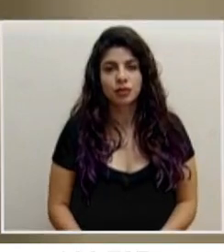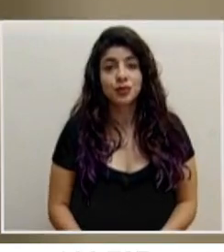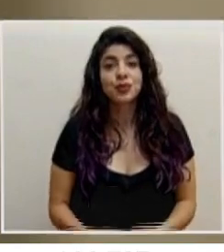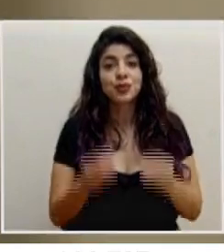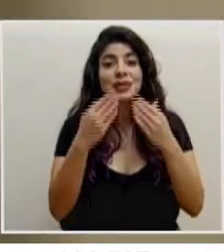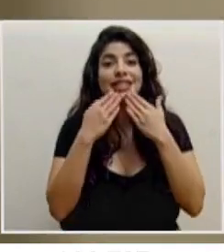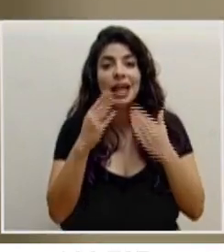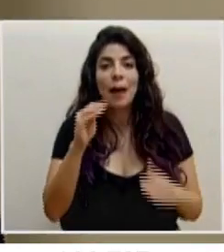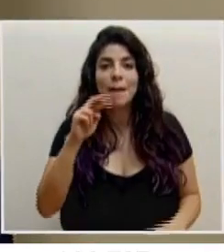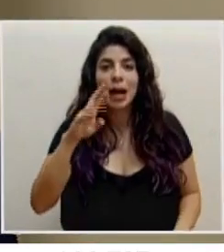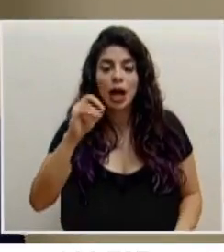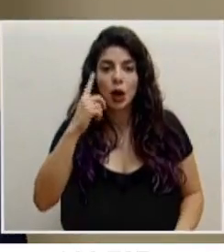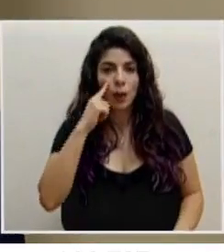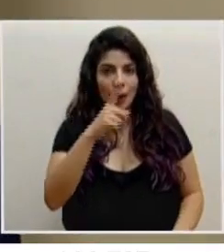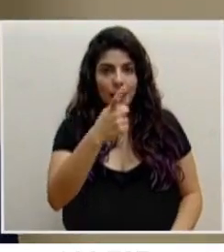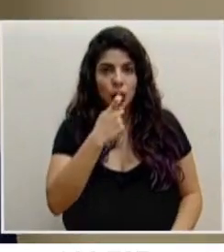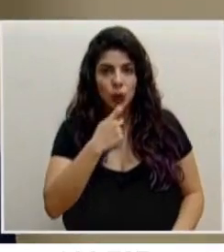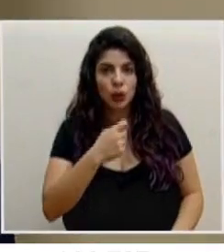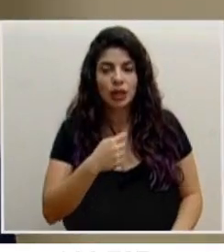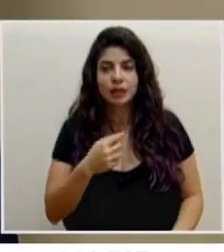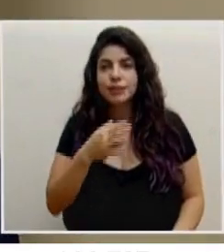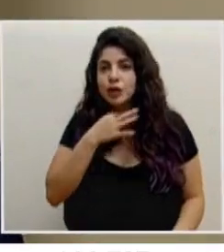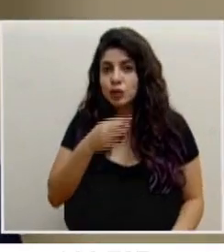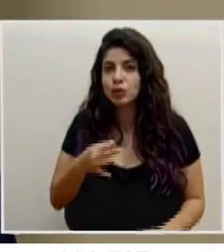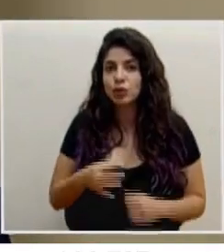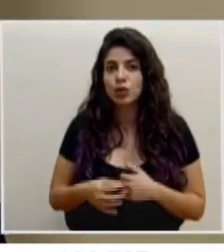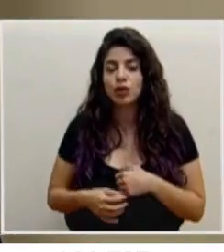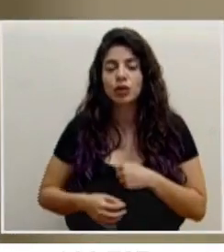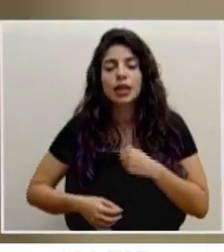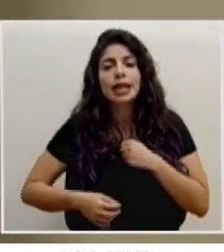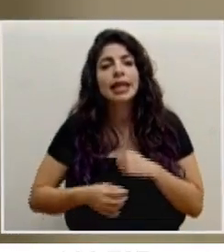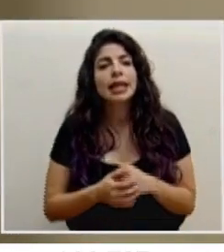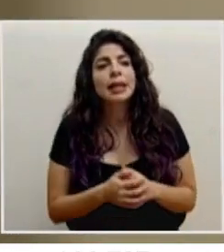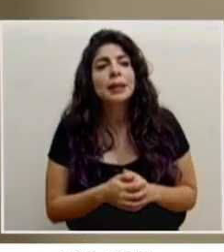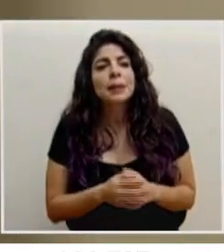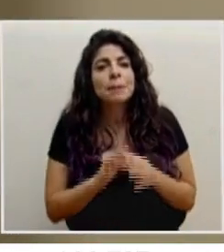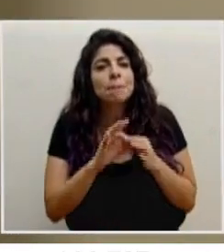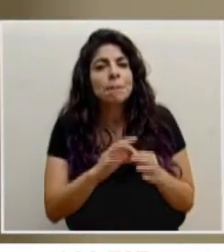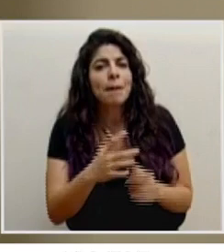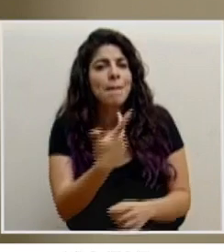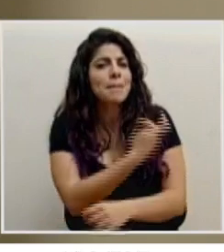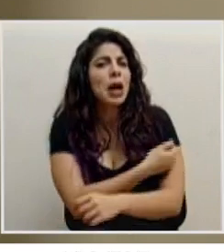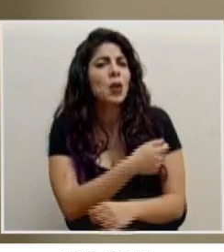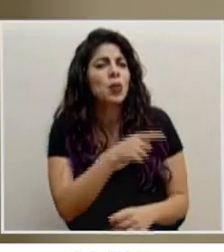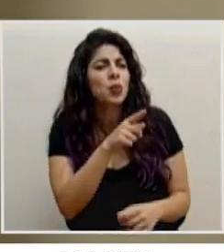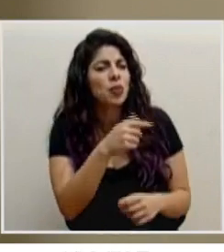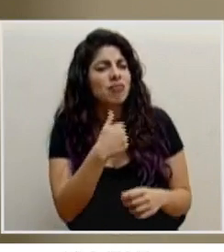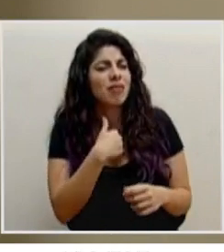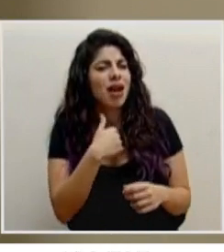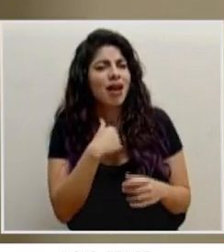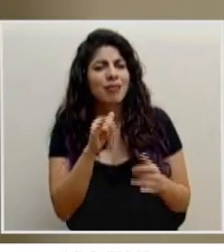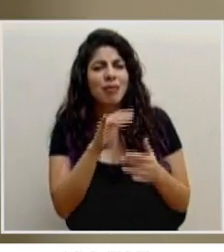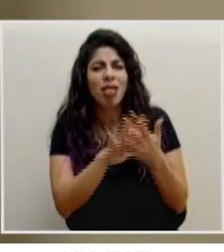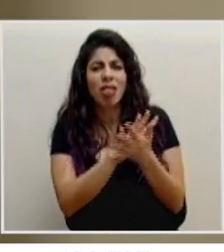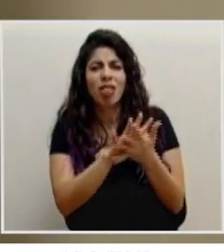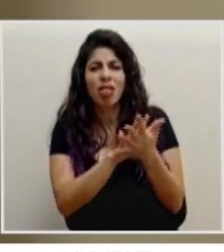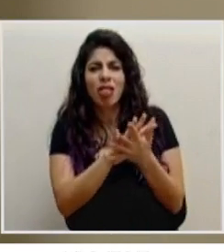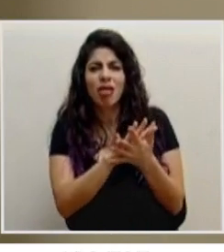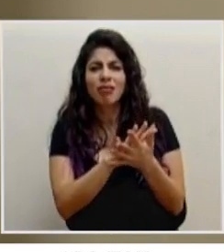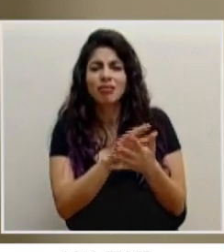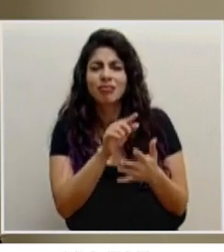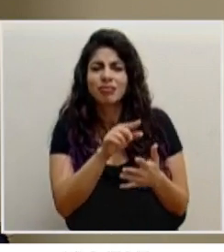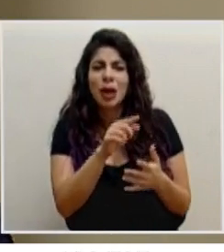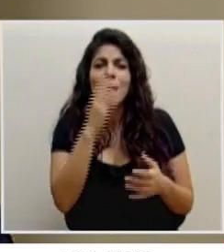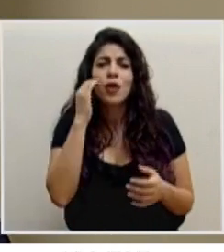Muchas gracias, Marco, por sus preguntas. Con respecto a la de vacunación, creo que ahí como que hay cierta confusión,